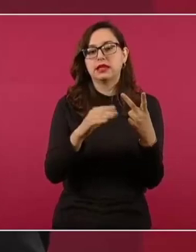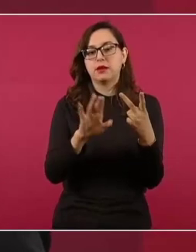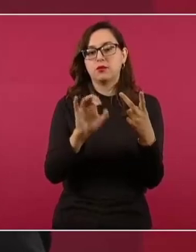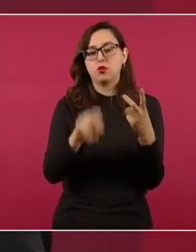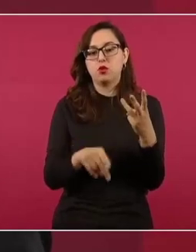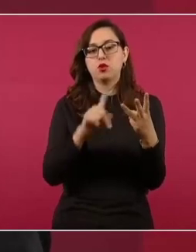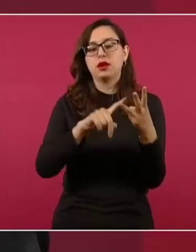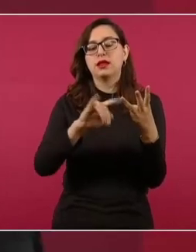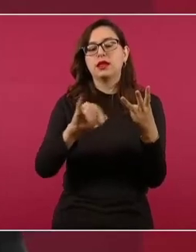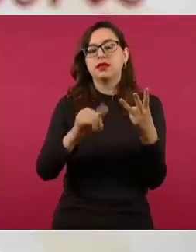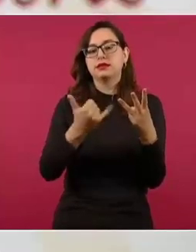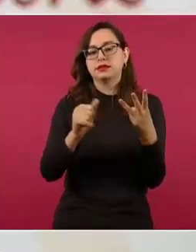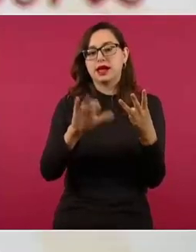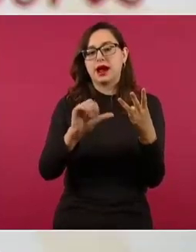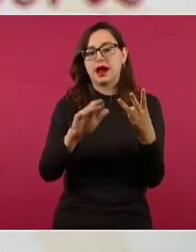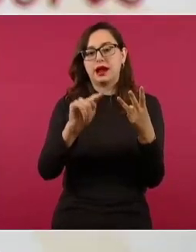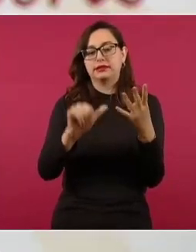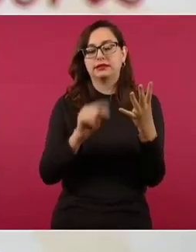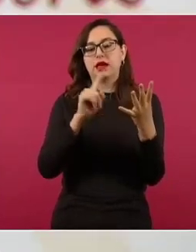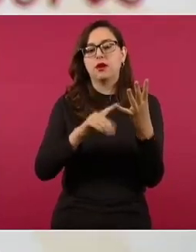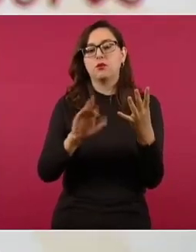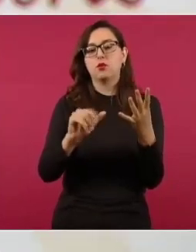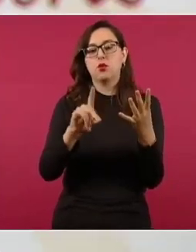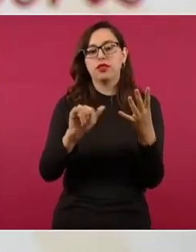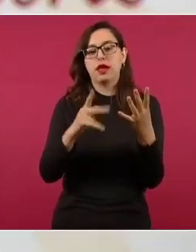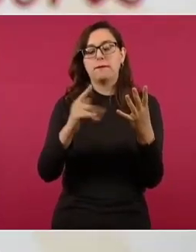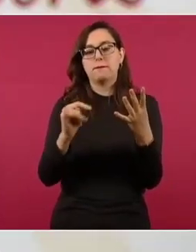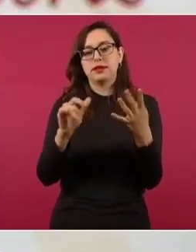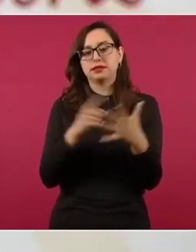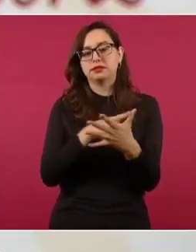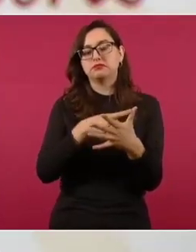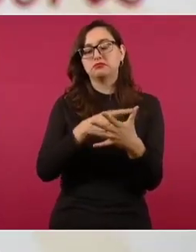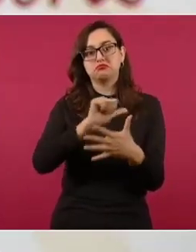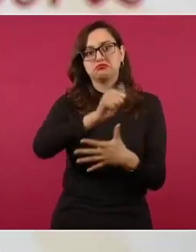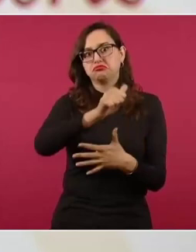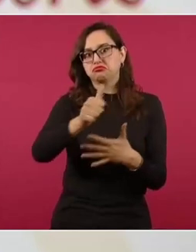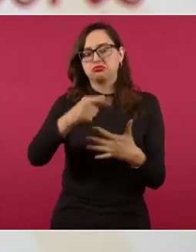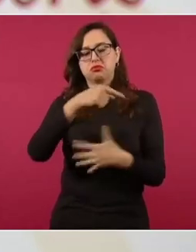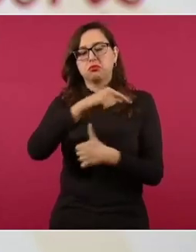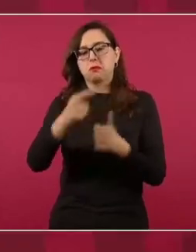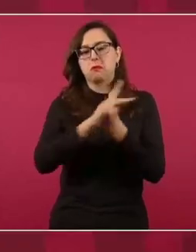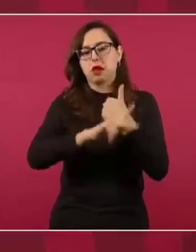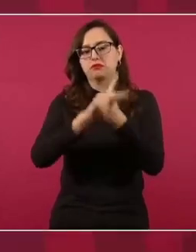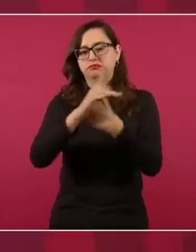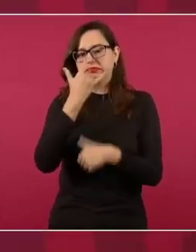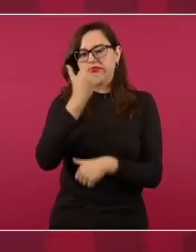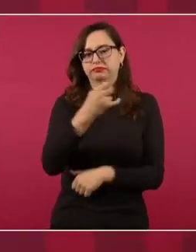Yakarta, Budapest, Doha, Vladivostok, Wuhan.